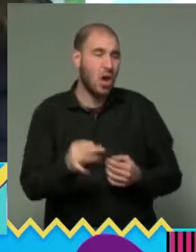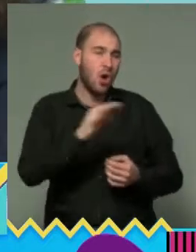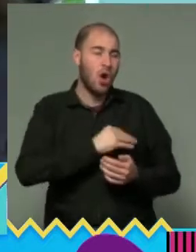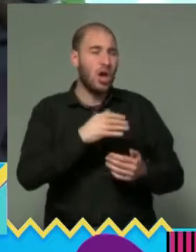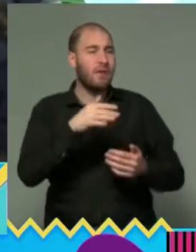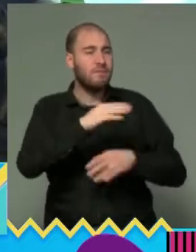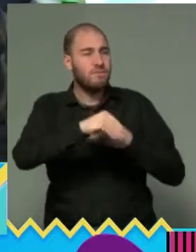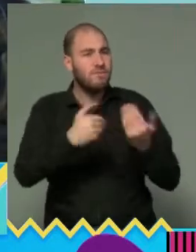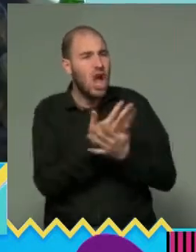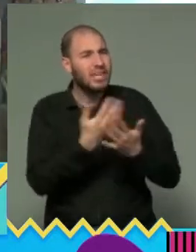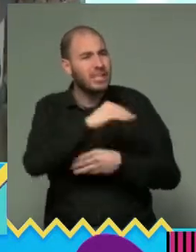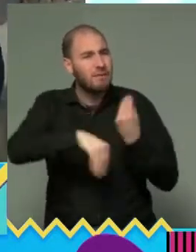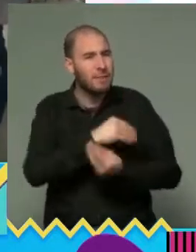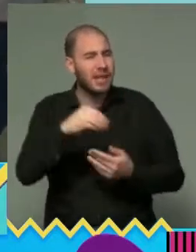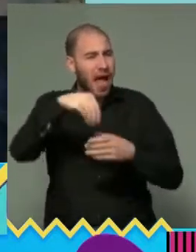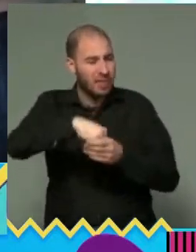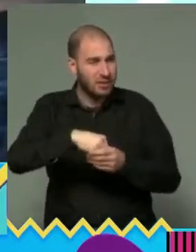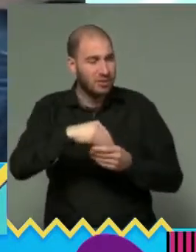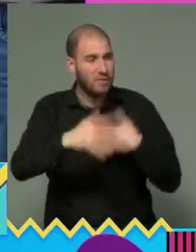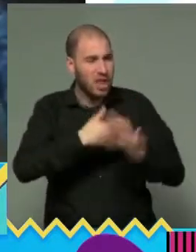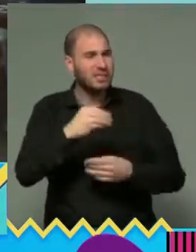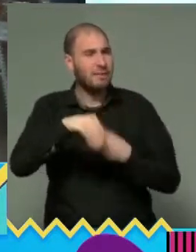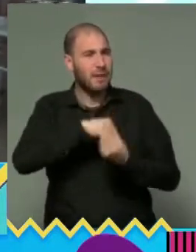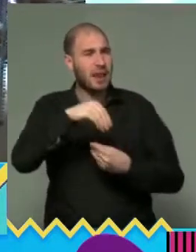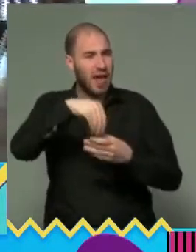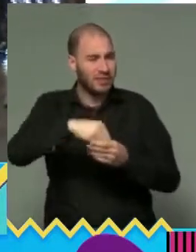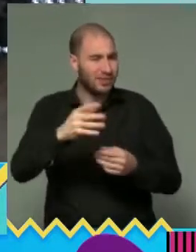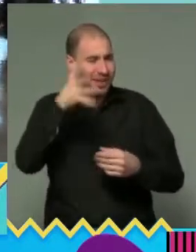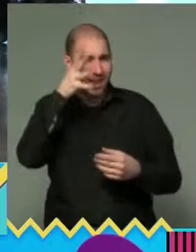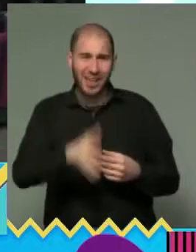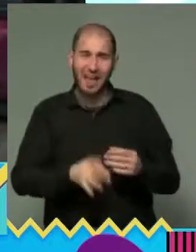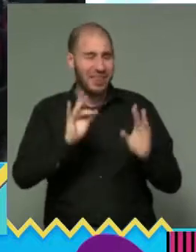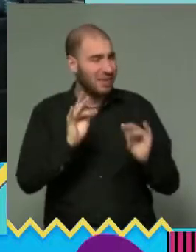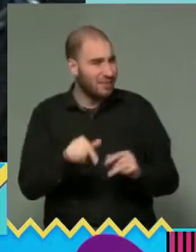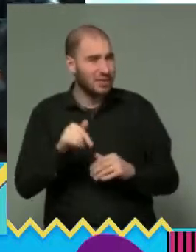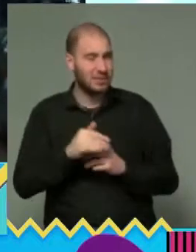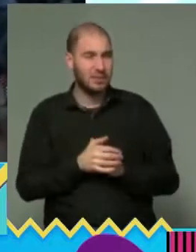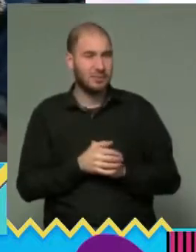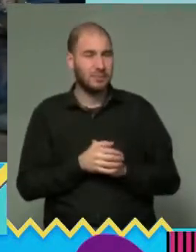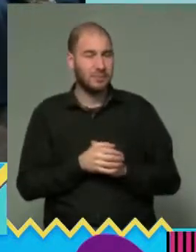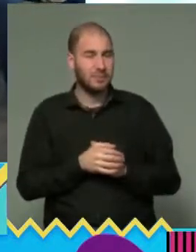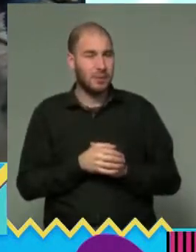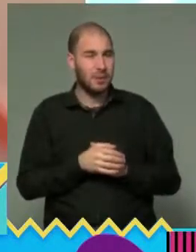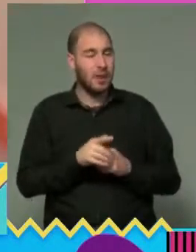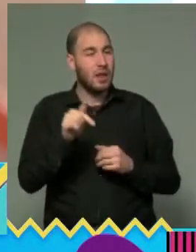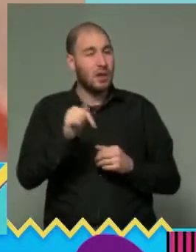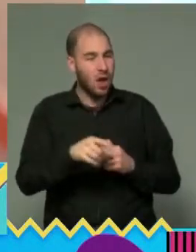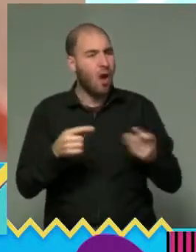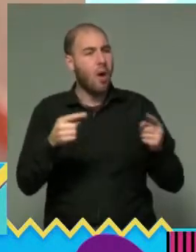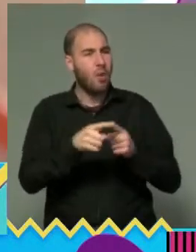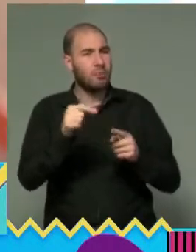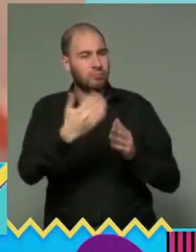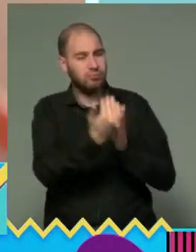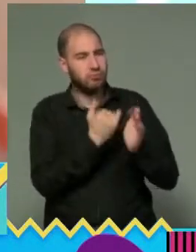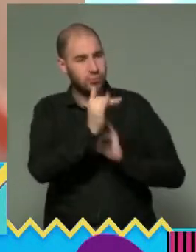sufre violencia intrafamiliar, estamos en una situación extrema, muy embromada, muy complicada, no deseable, y lo que se intenta con todas estas